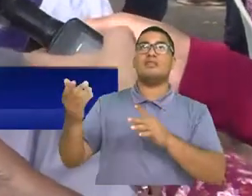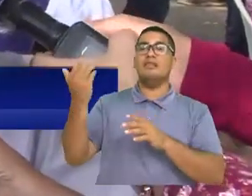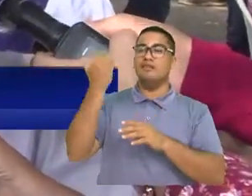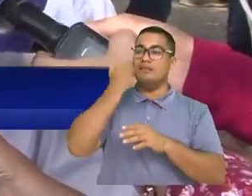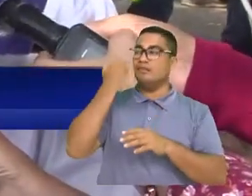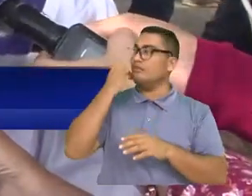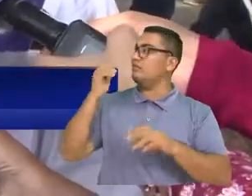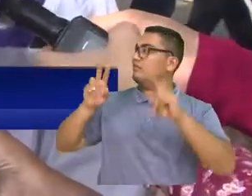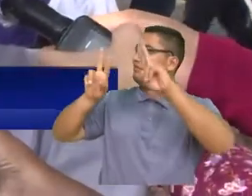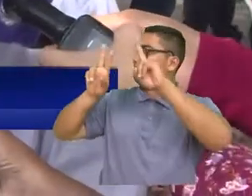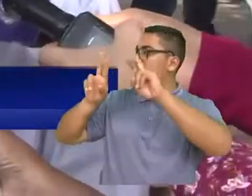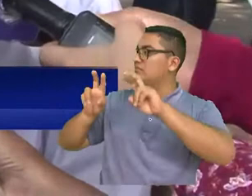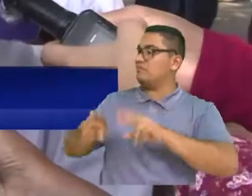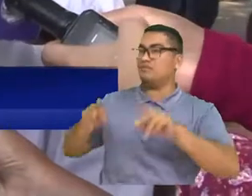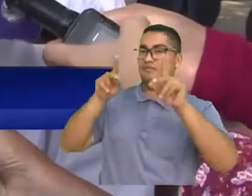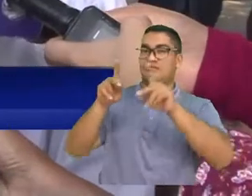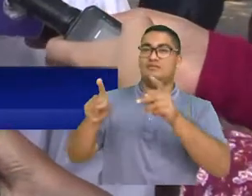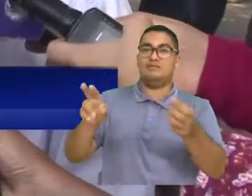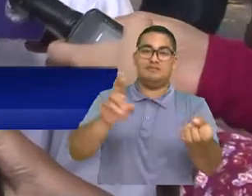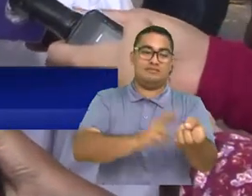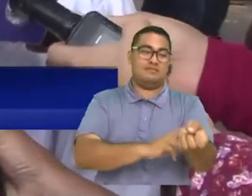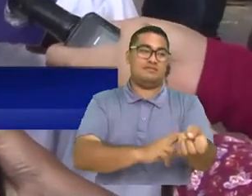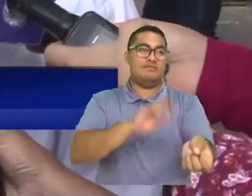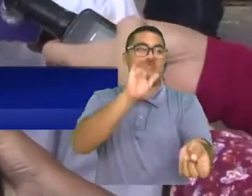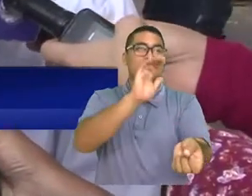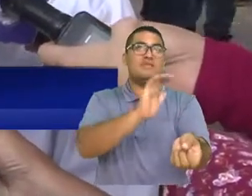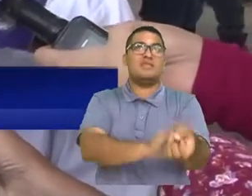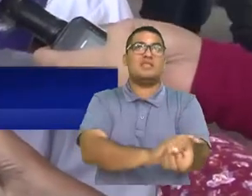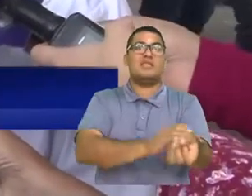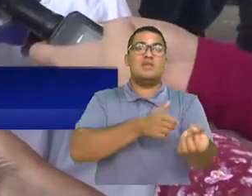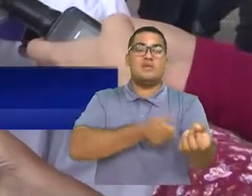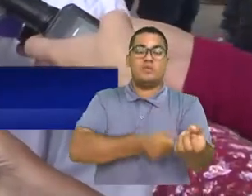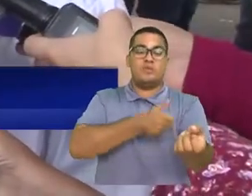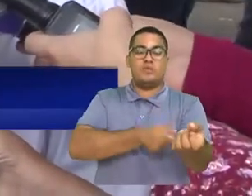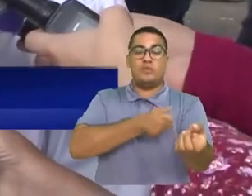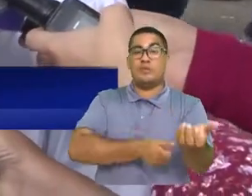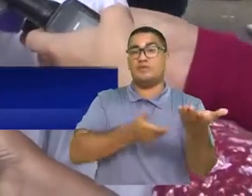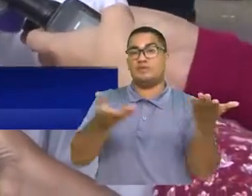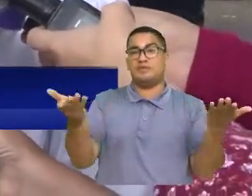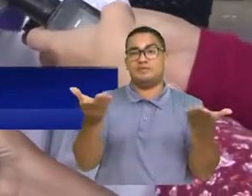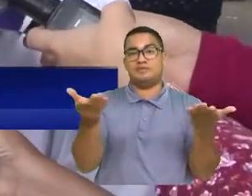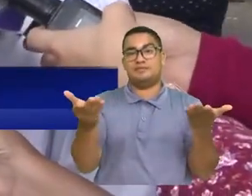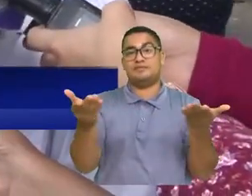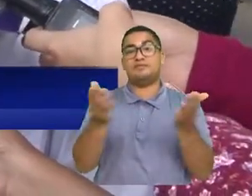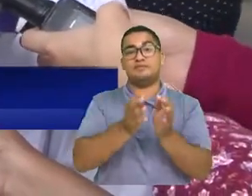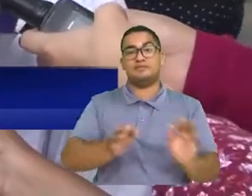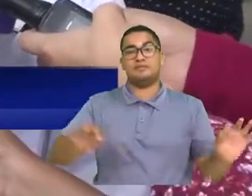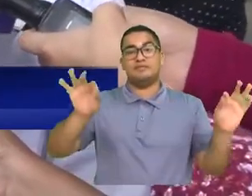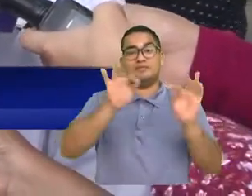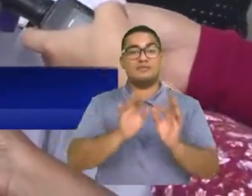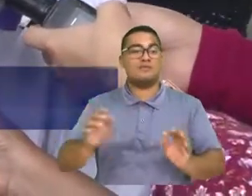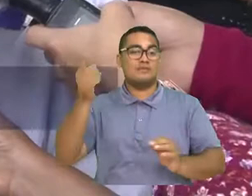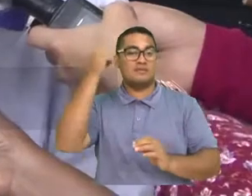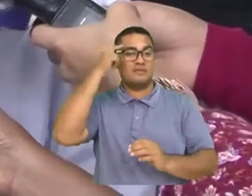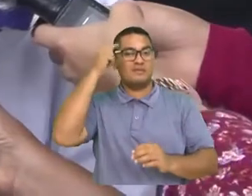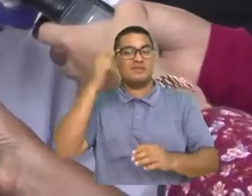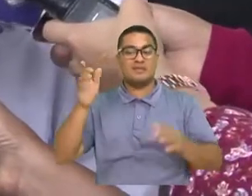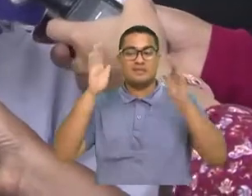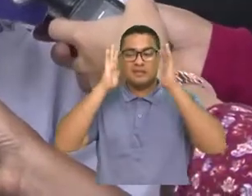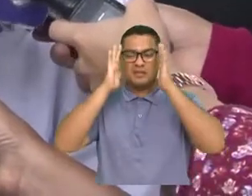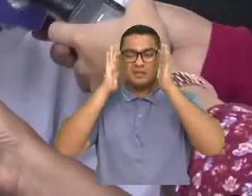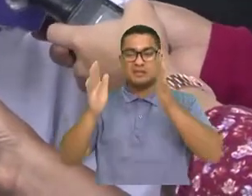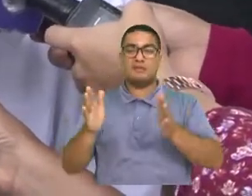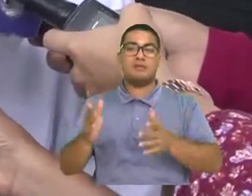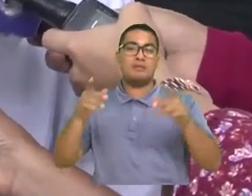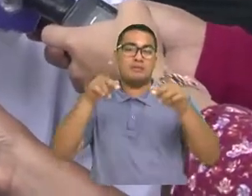a los pacientes diabéticos, hipertensos, teniendo lo que es siempre en mente lo que es la atención a los pacientes con